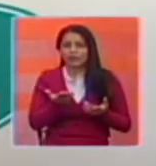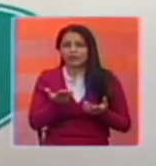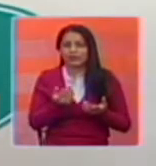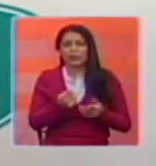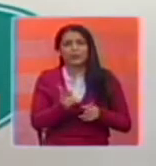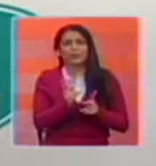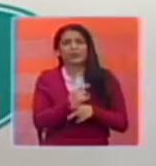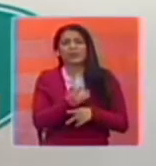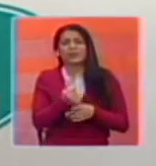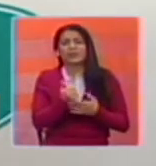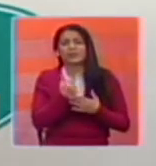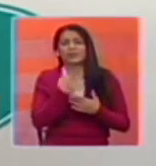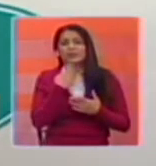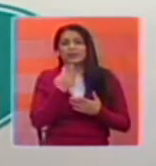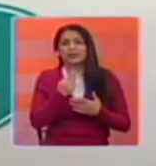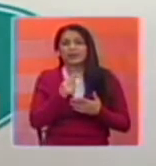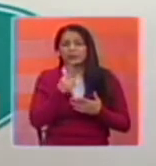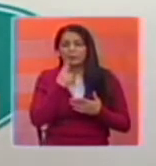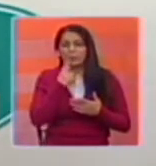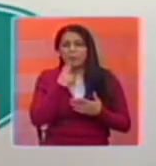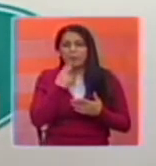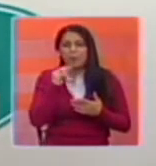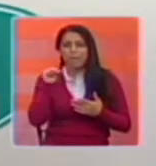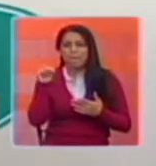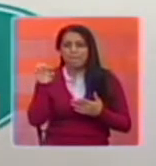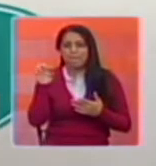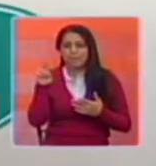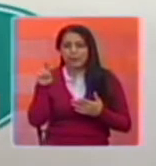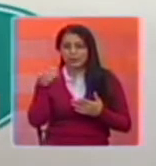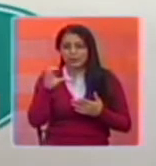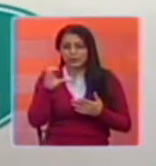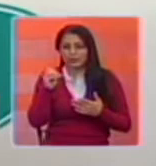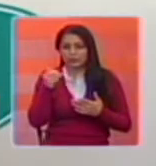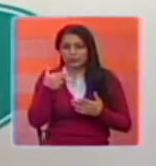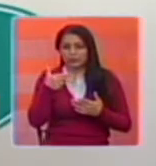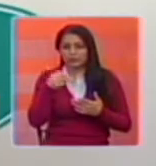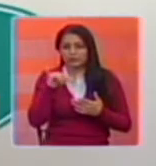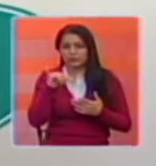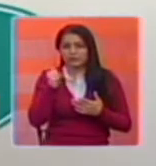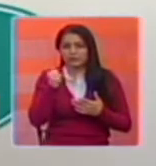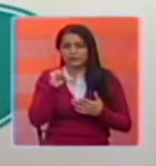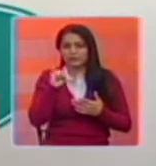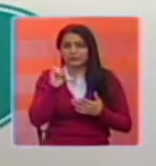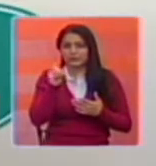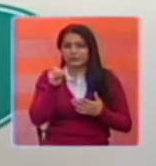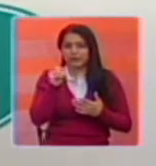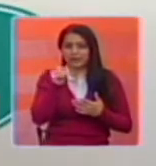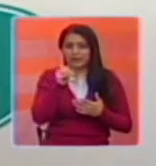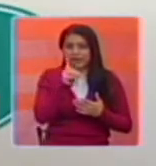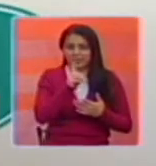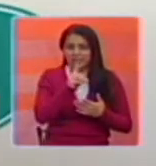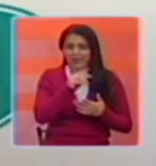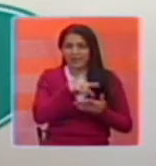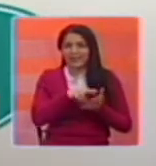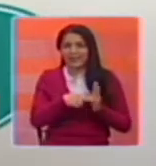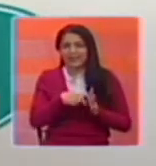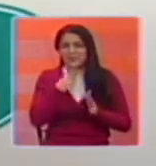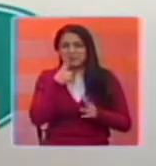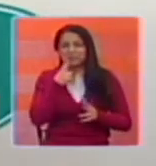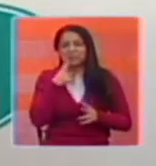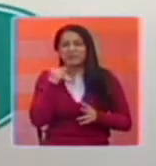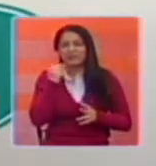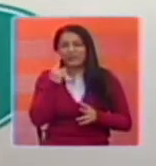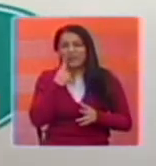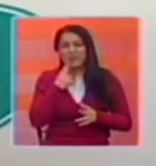producción, ayúdeme, melcochacidad. Lo que hace poner melcocho a las tortas y a los cupcakes es el azúcar